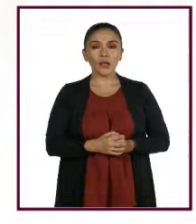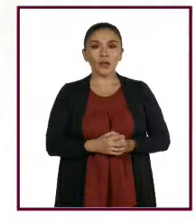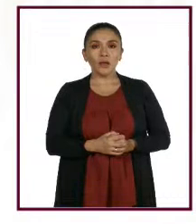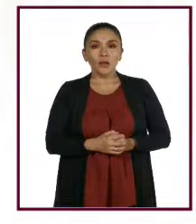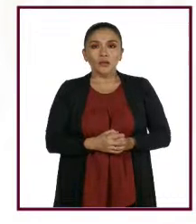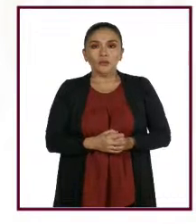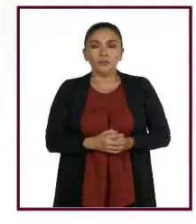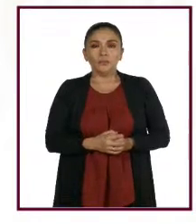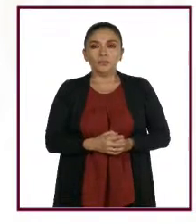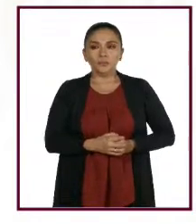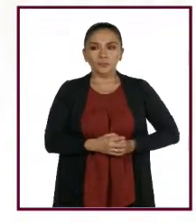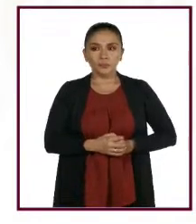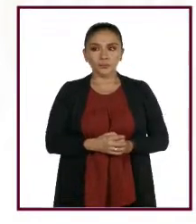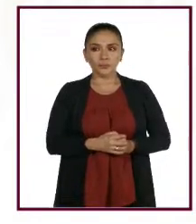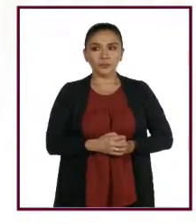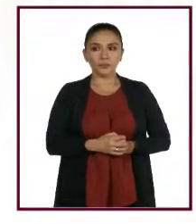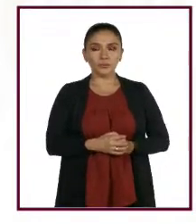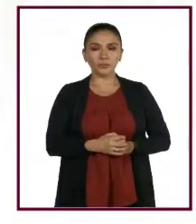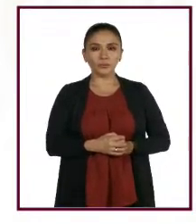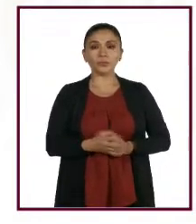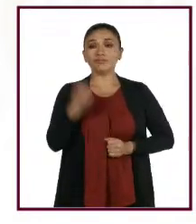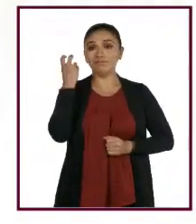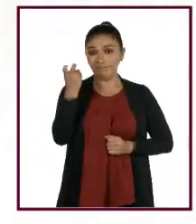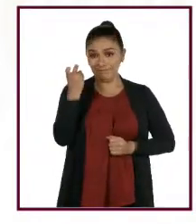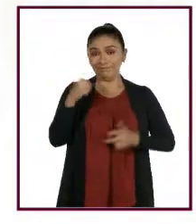Entonces, a partir de las